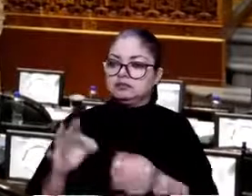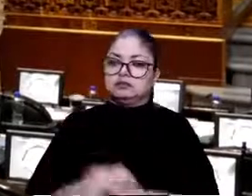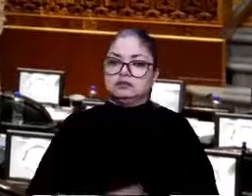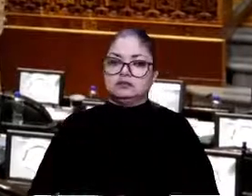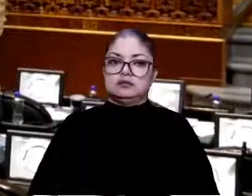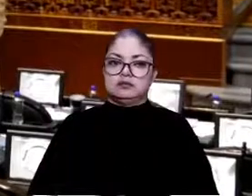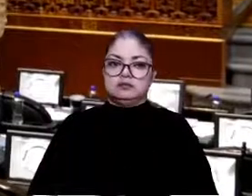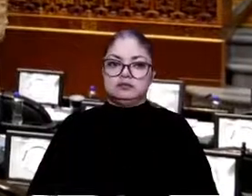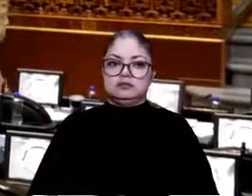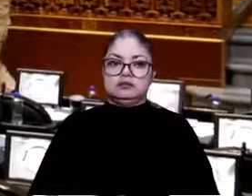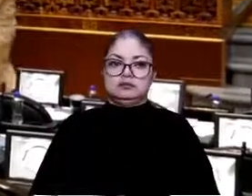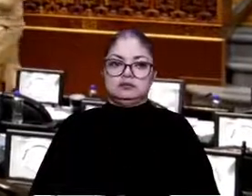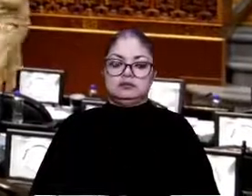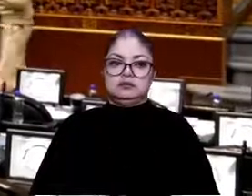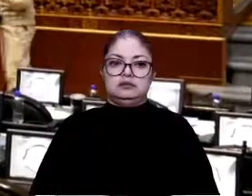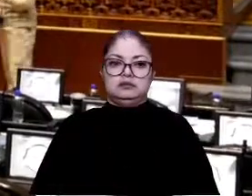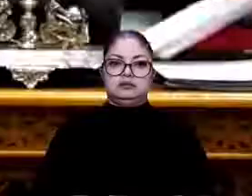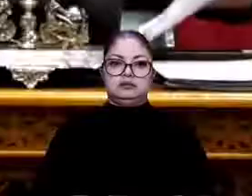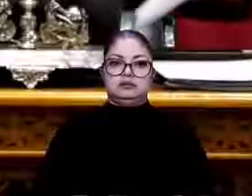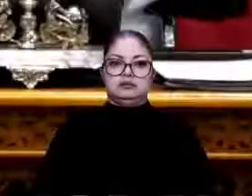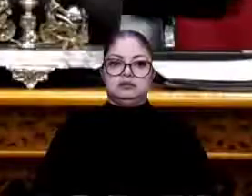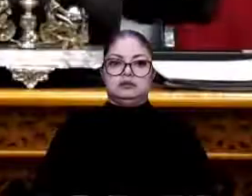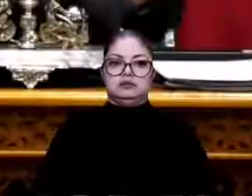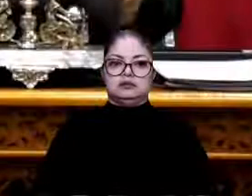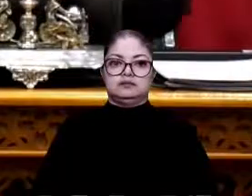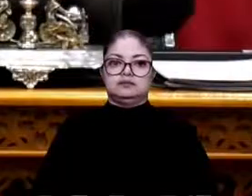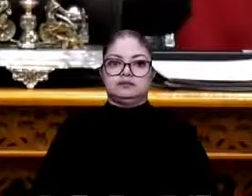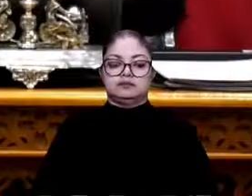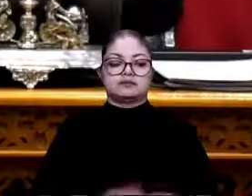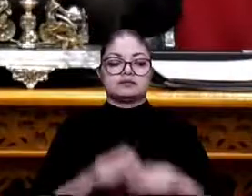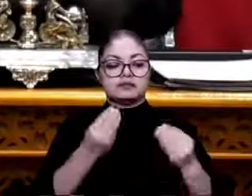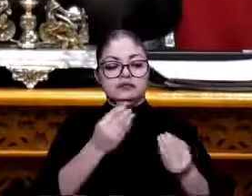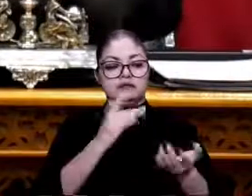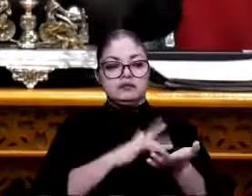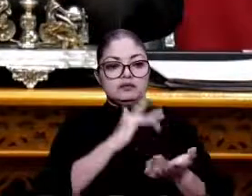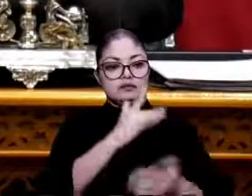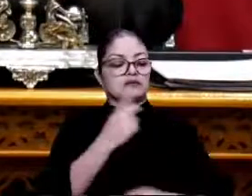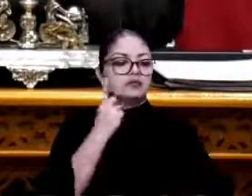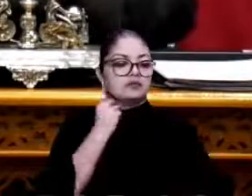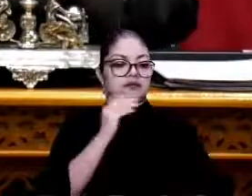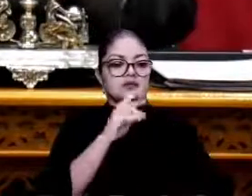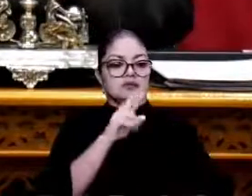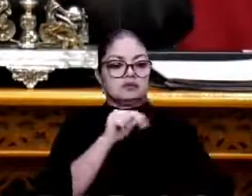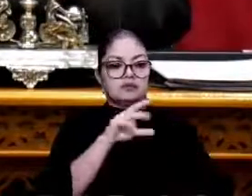Muchas gracias, diputado Francisco Rojas.